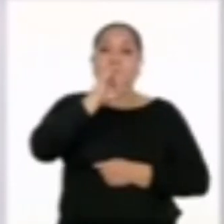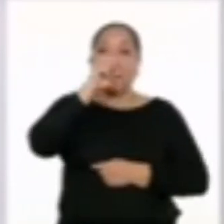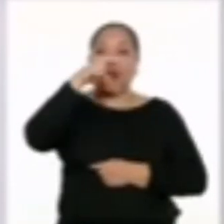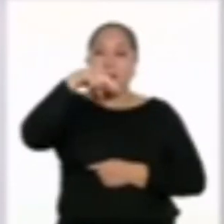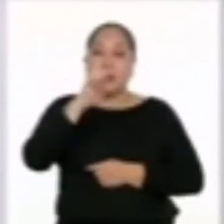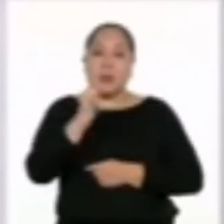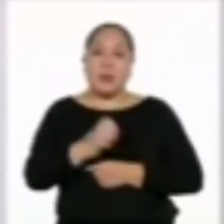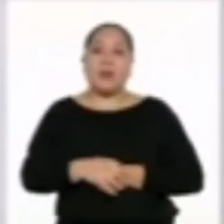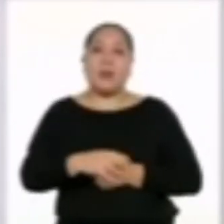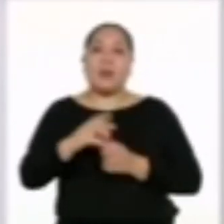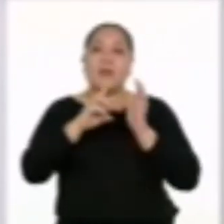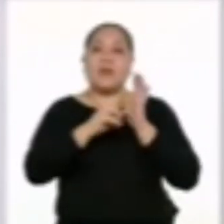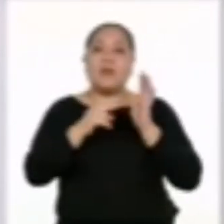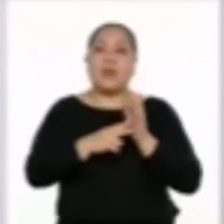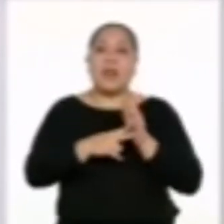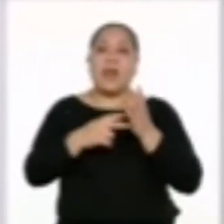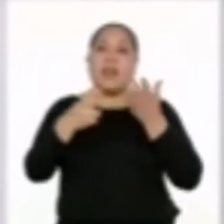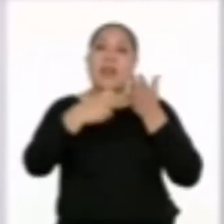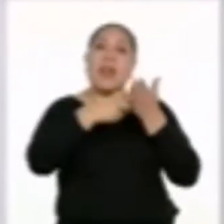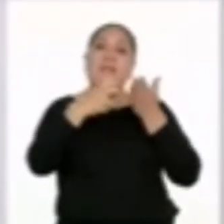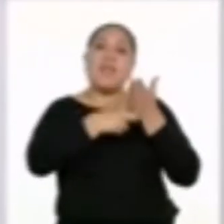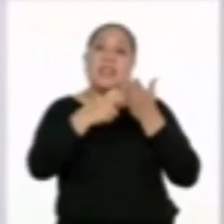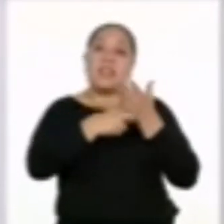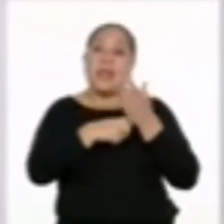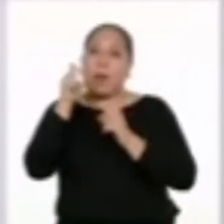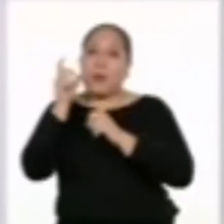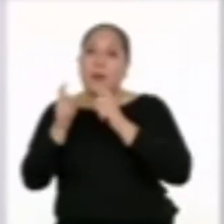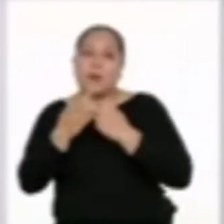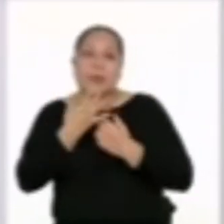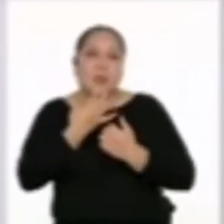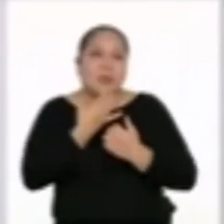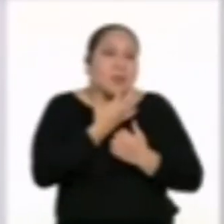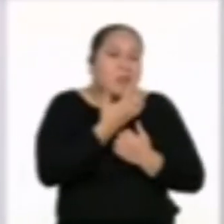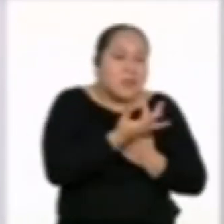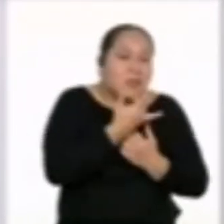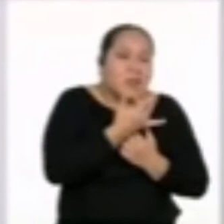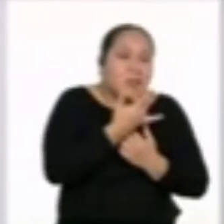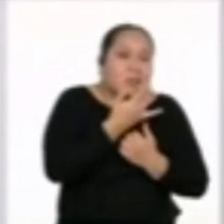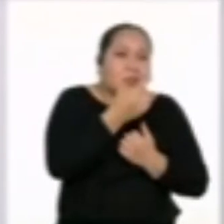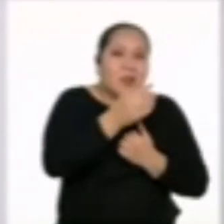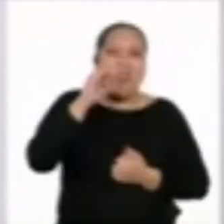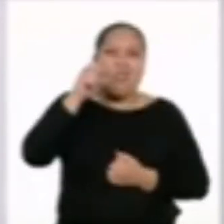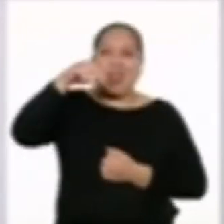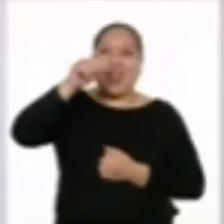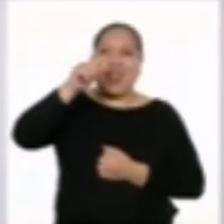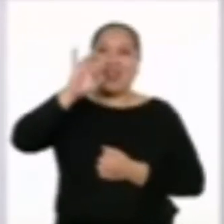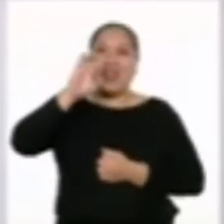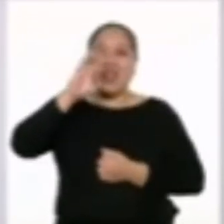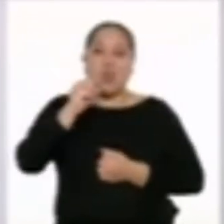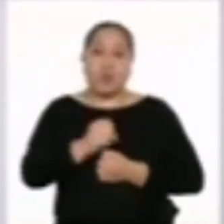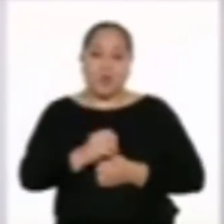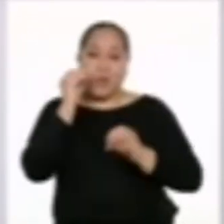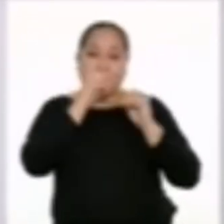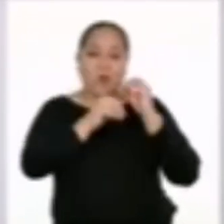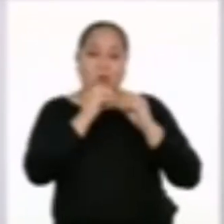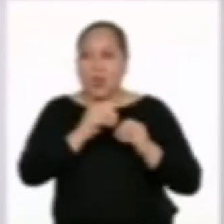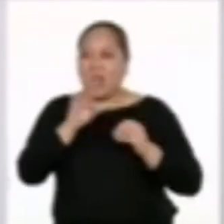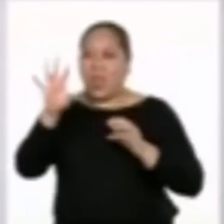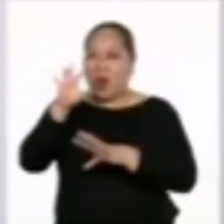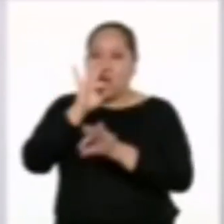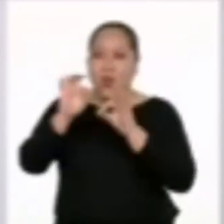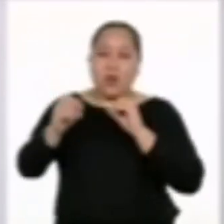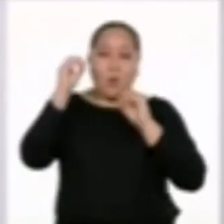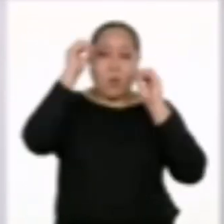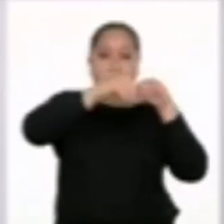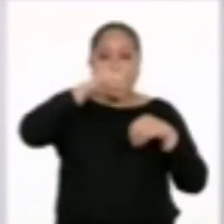castellano significa revista para fanáticos. Es una buena manera de comunicar nuestros descubrimientos,